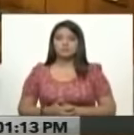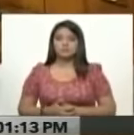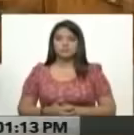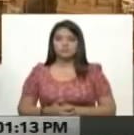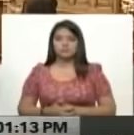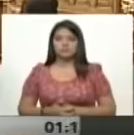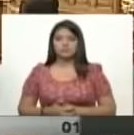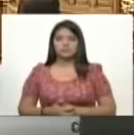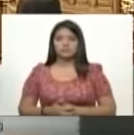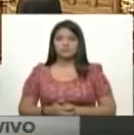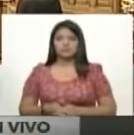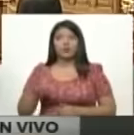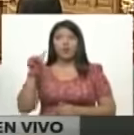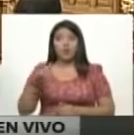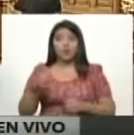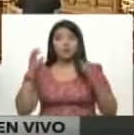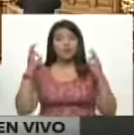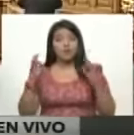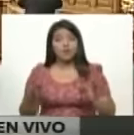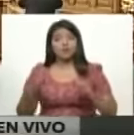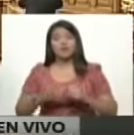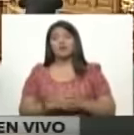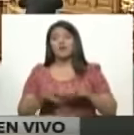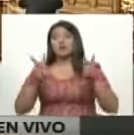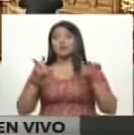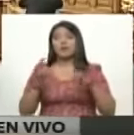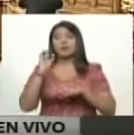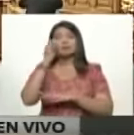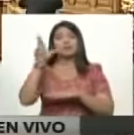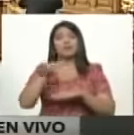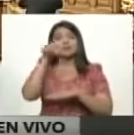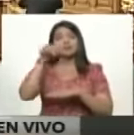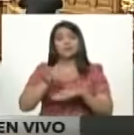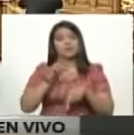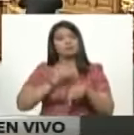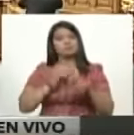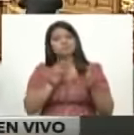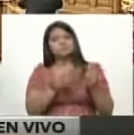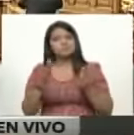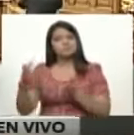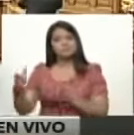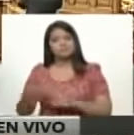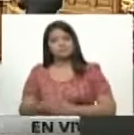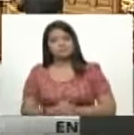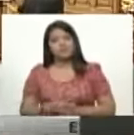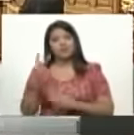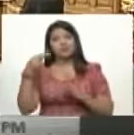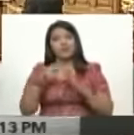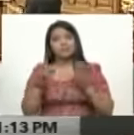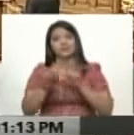quienes instalan formalmente la nueva Asamblea Nacional para el periodo legislativo